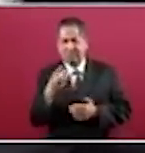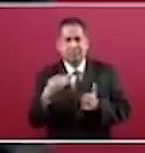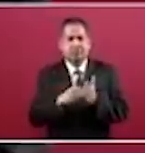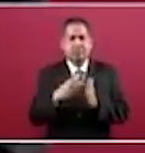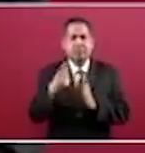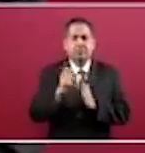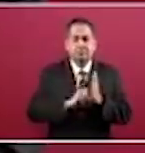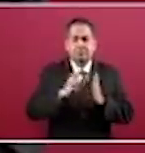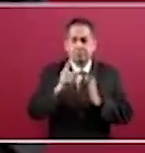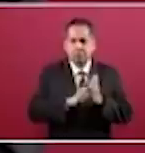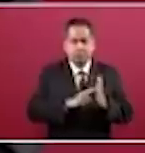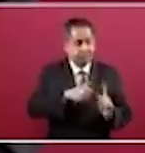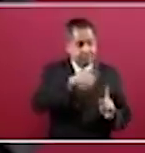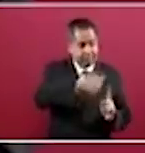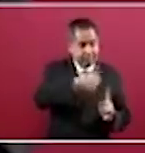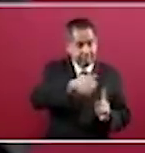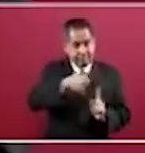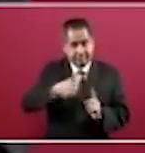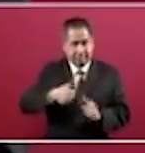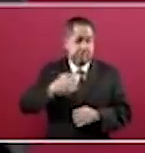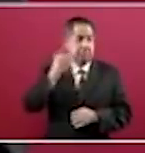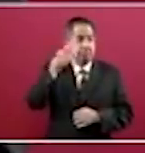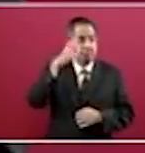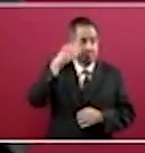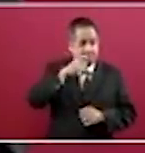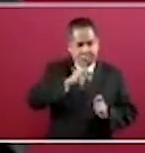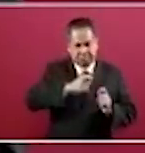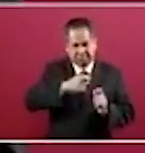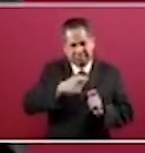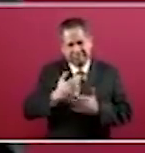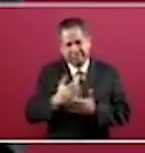250,000-300,000 pesos mensuales cada experto.